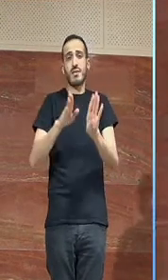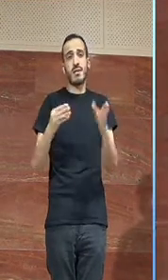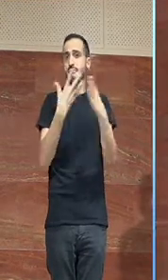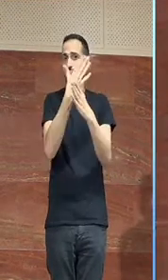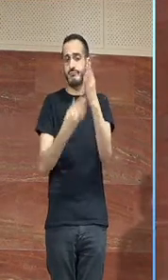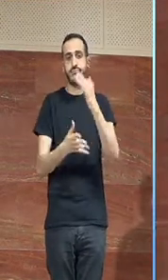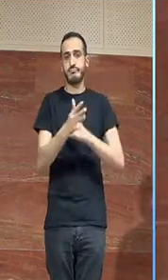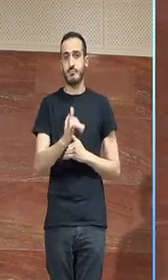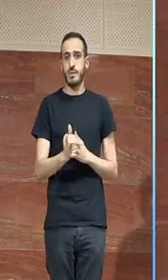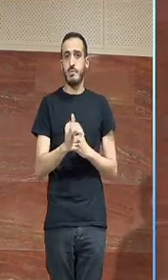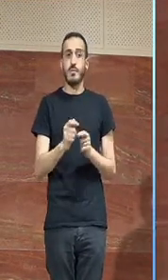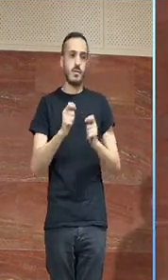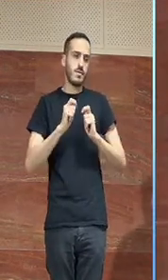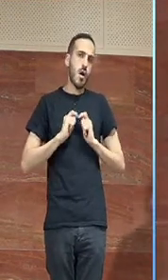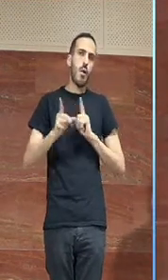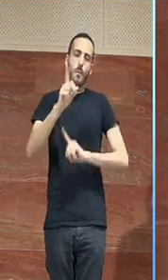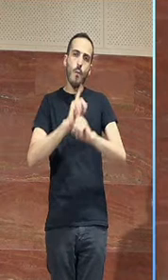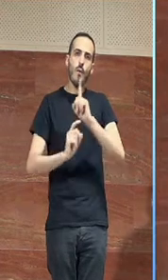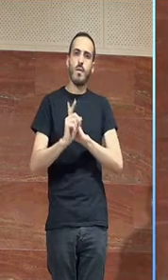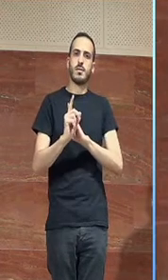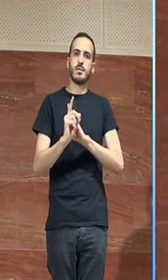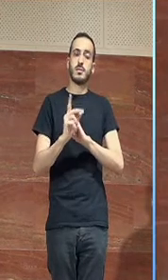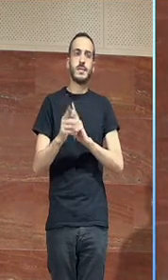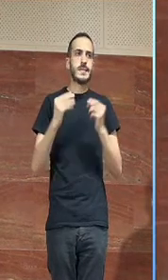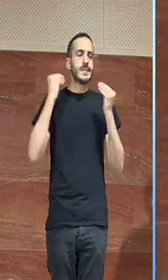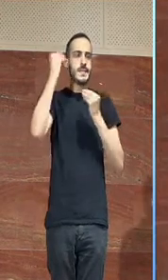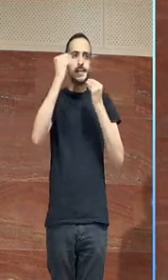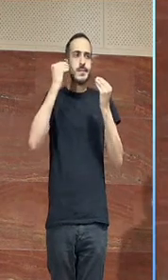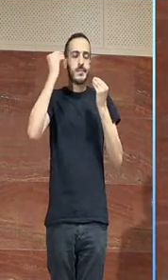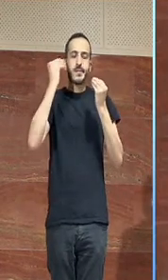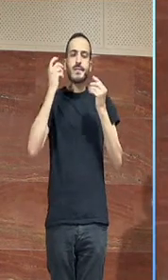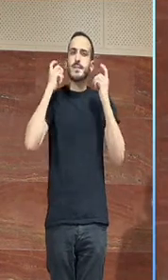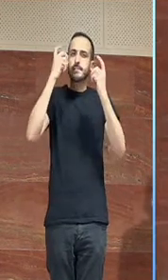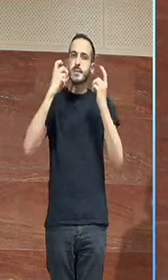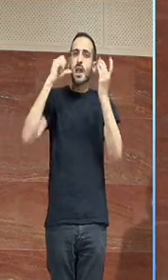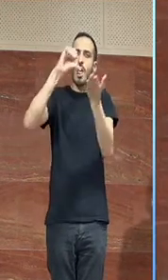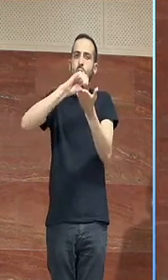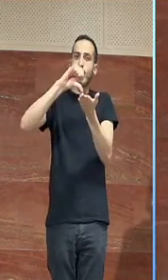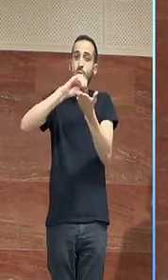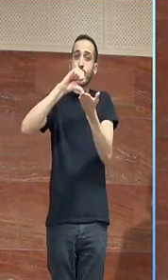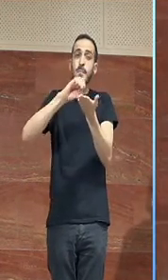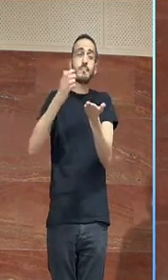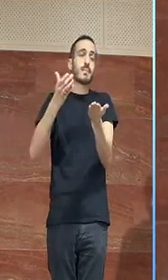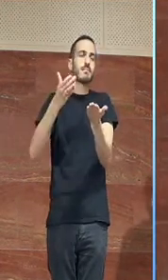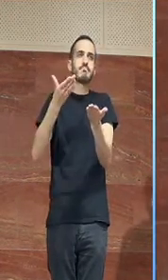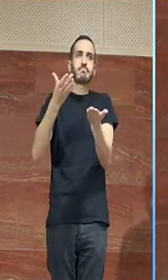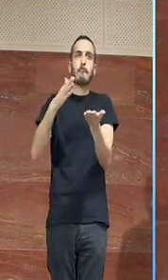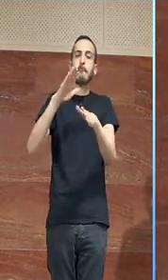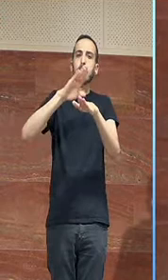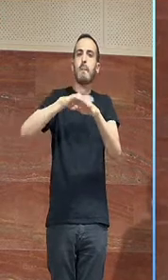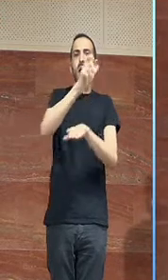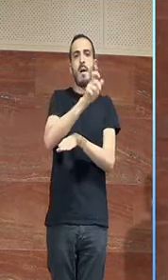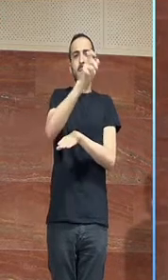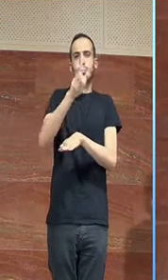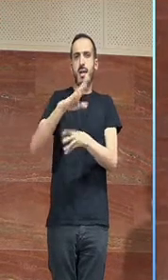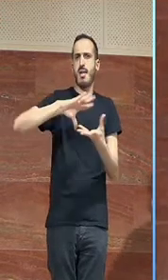propuesta es buscar la forma de construir y medir la ciudad desde la escala humana, la escala de las personas que la habitan, de todas las personas y de